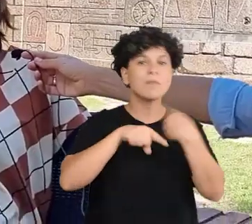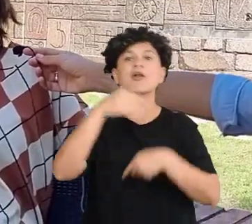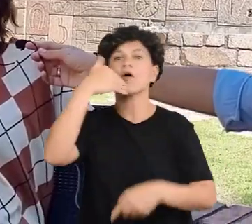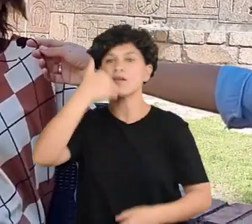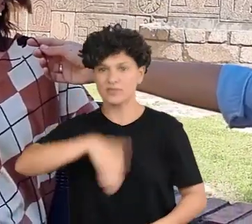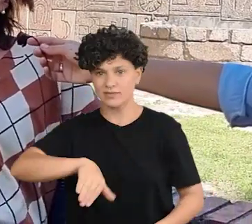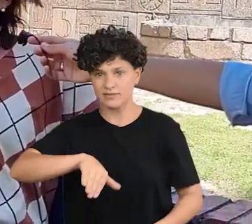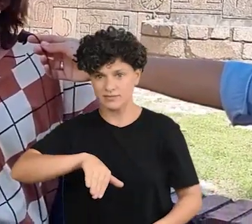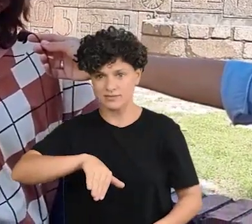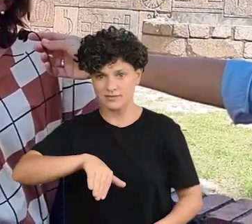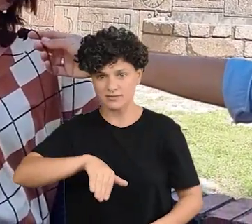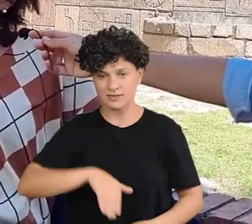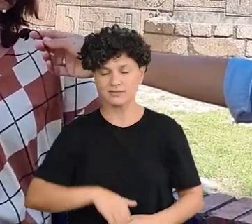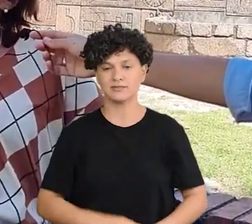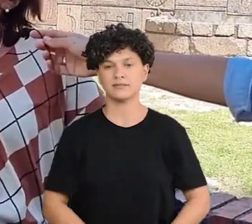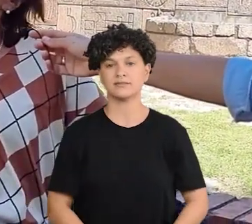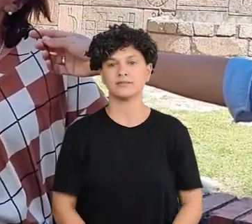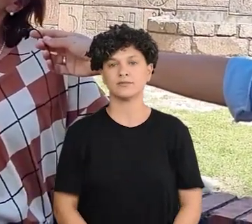captar